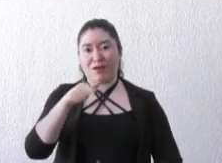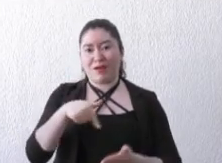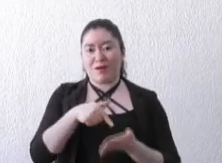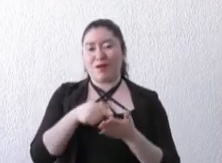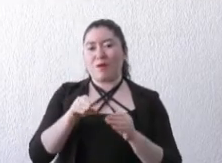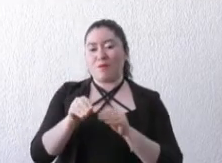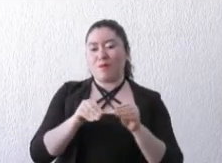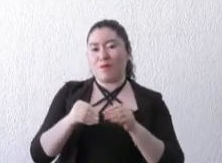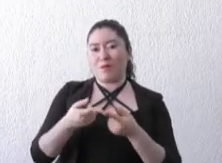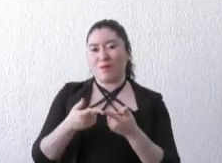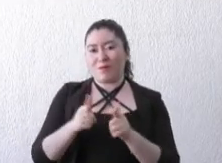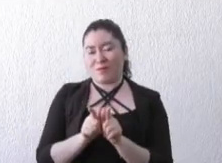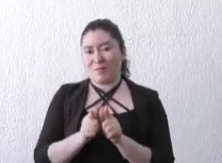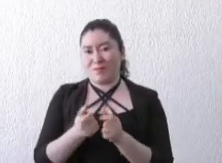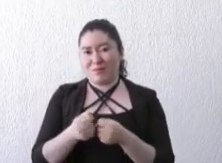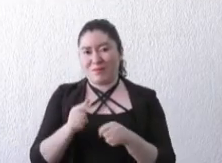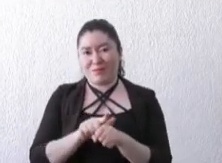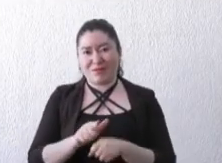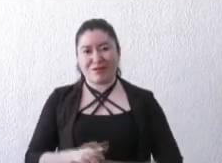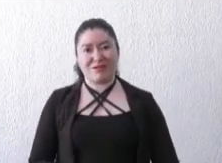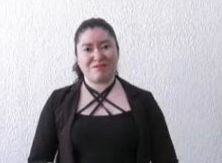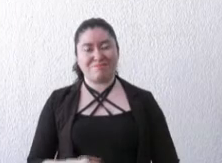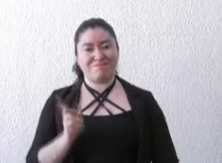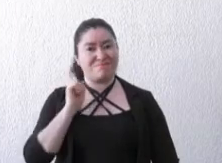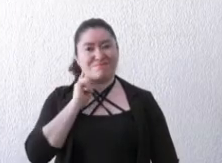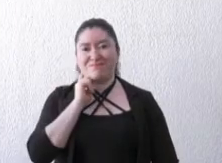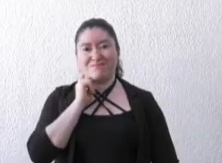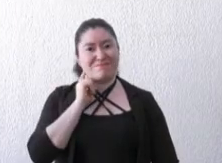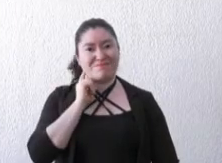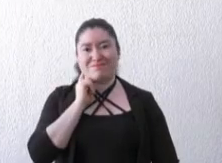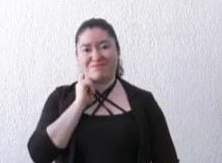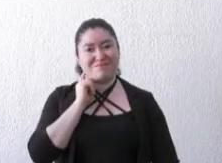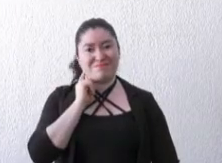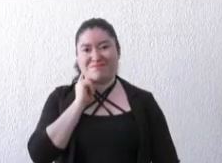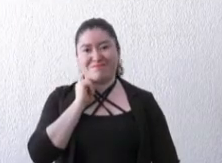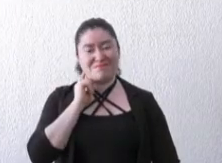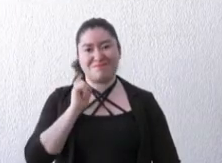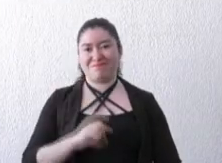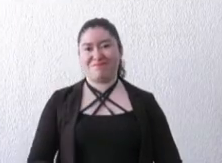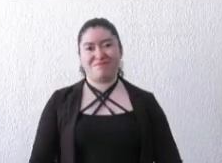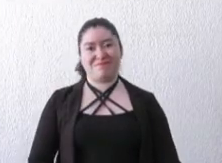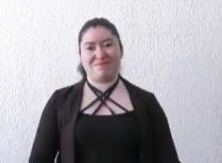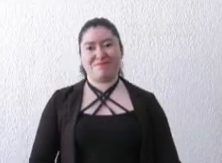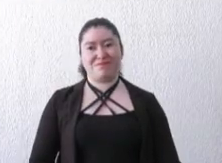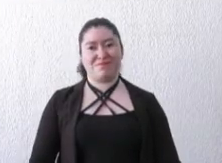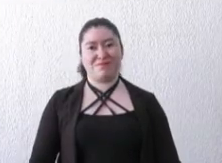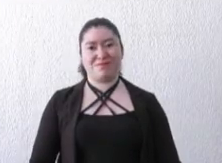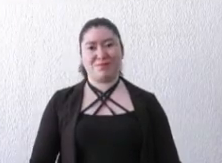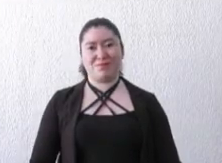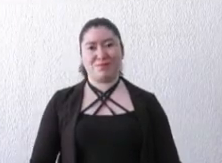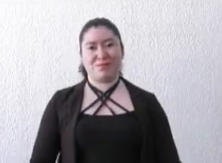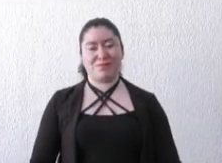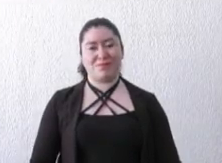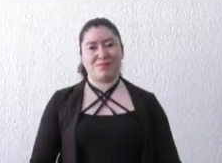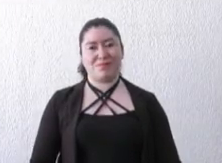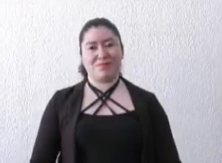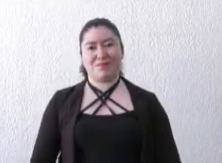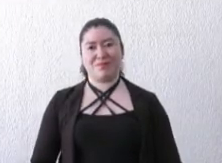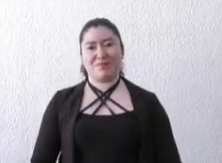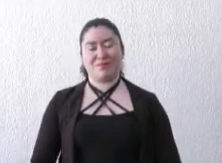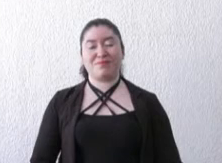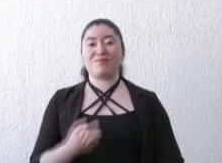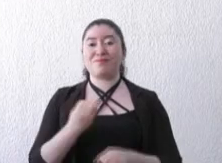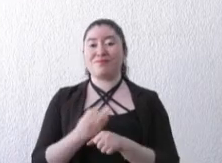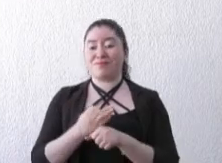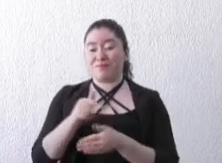de los movimientos estudiantiles. Hemos contado con el apoyo de la Subsecretaría de Derechos Humanos y hoy hicimos una muestra del